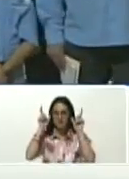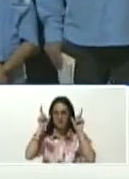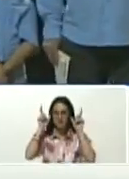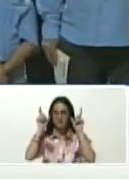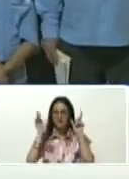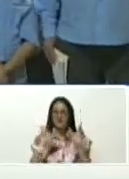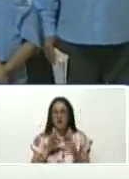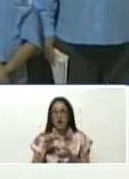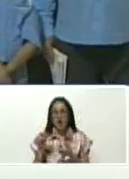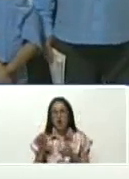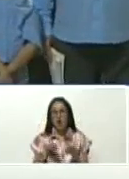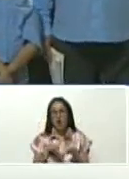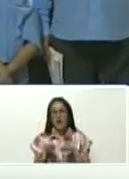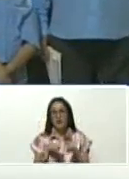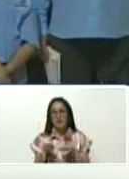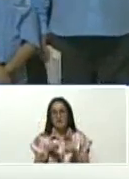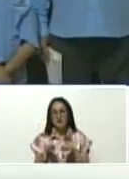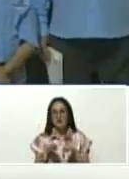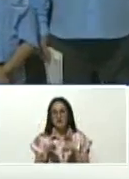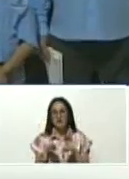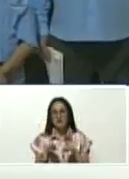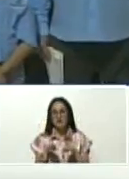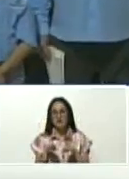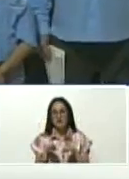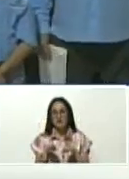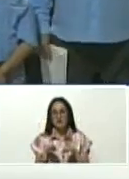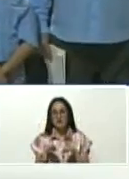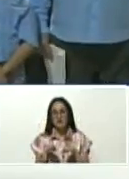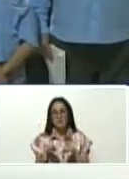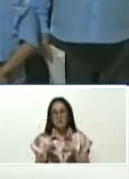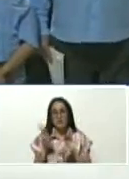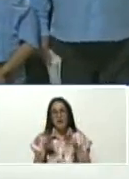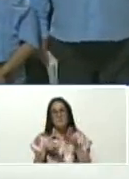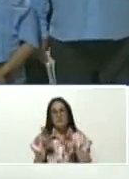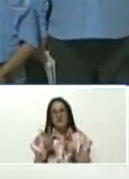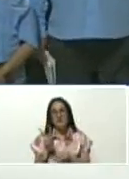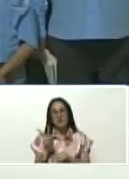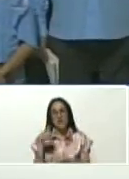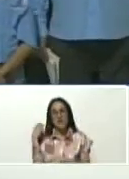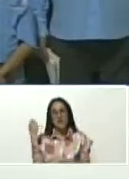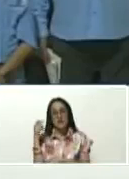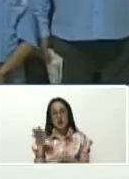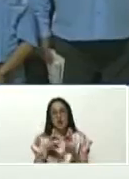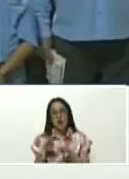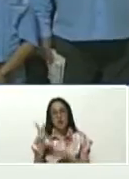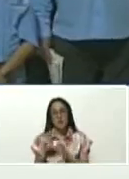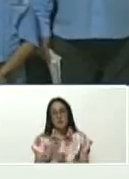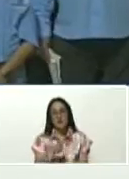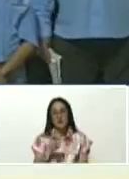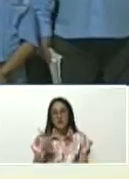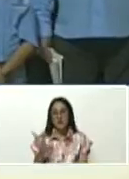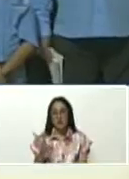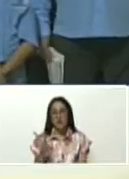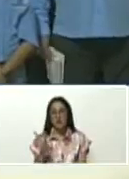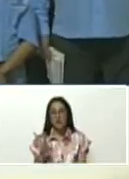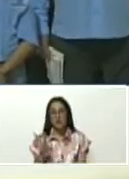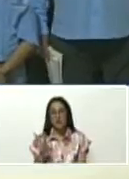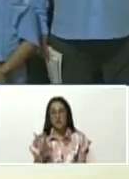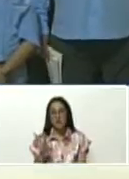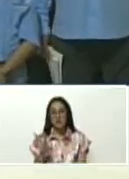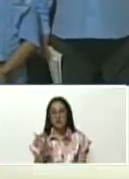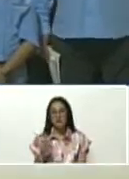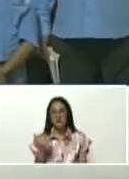Estado Cojedes la Expo Venezuela Llanera, Cojedes 2022.